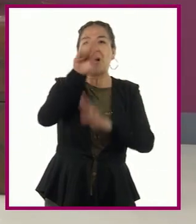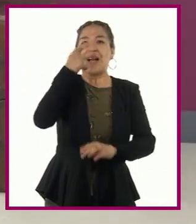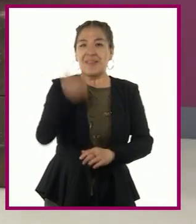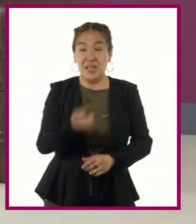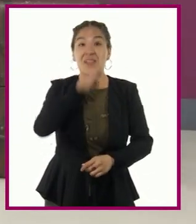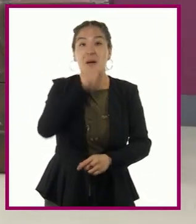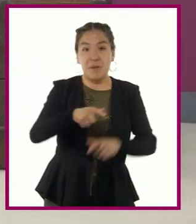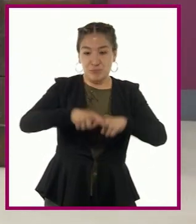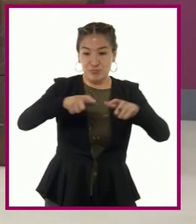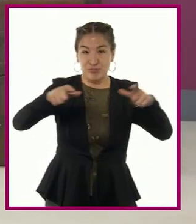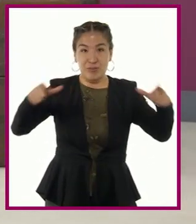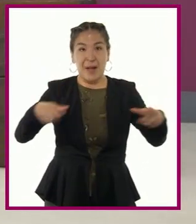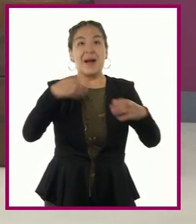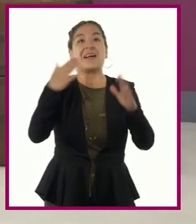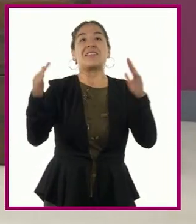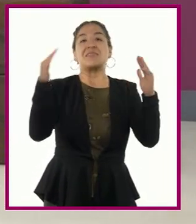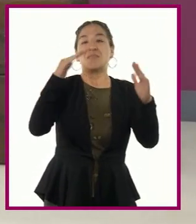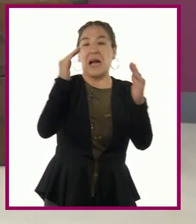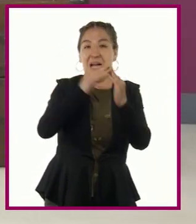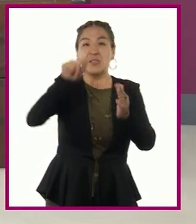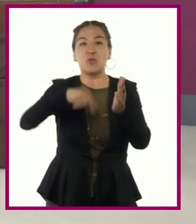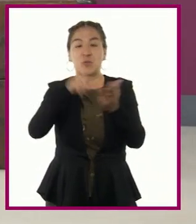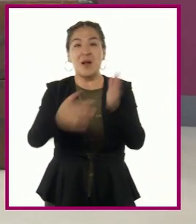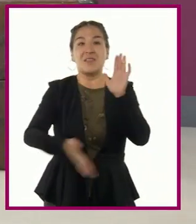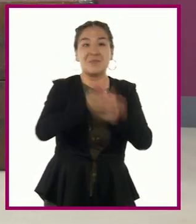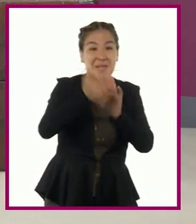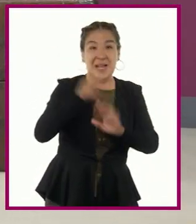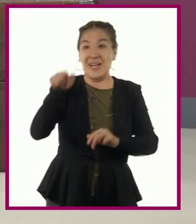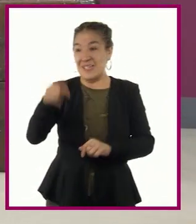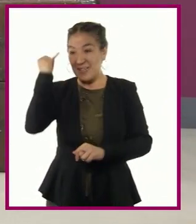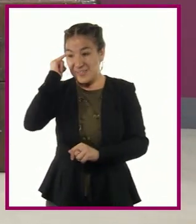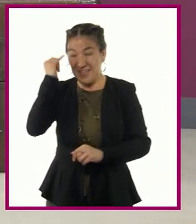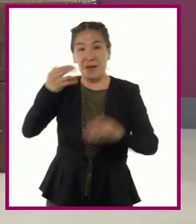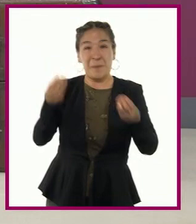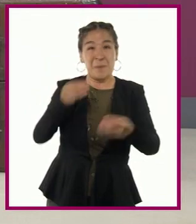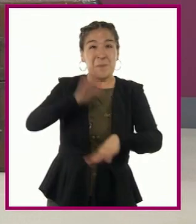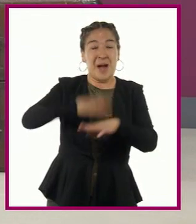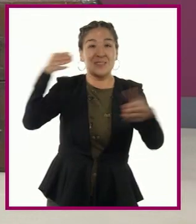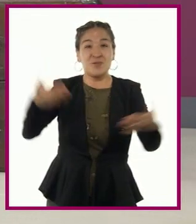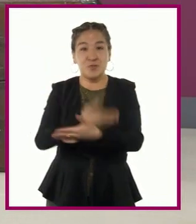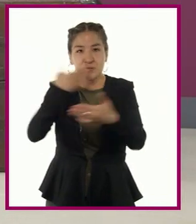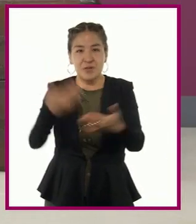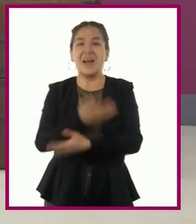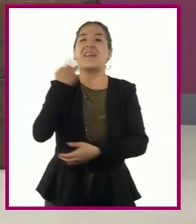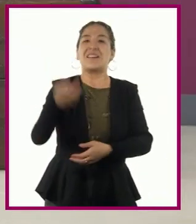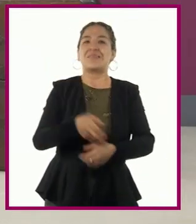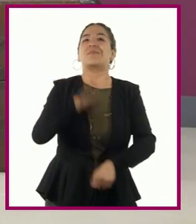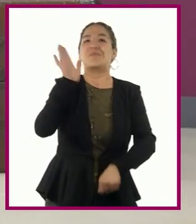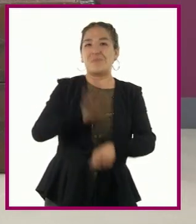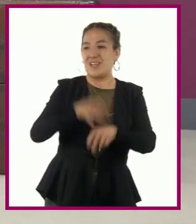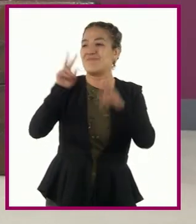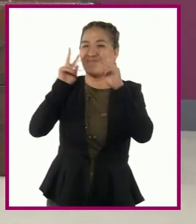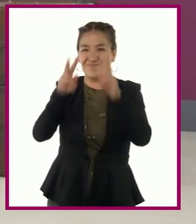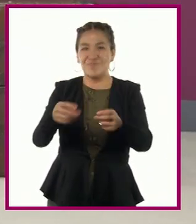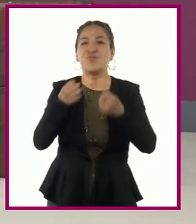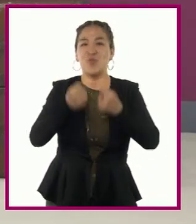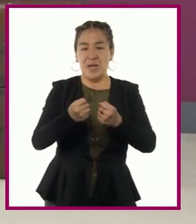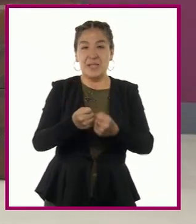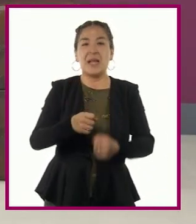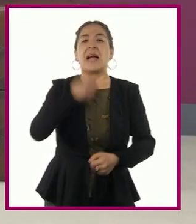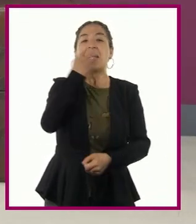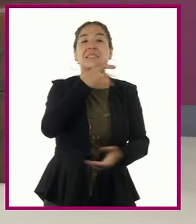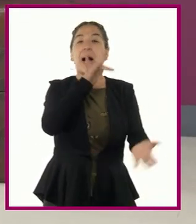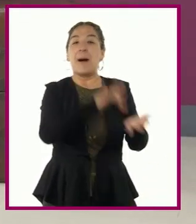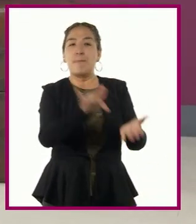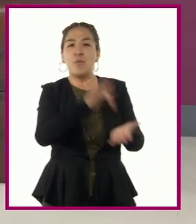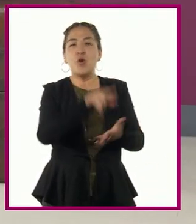demográfico, sobre todo de la población indígena, comenzaron a reflejarse con mayor fuerza. El apoyo a las